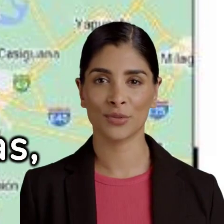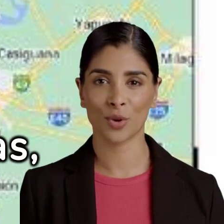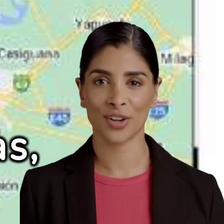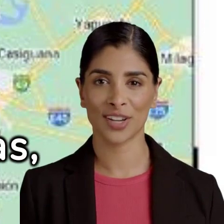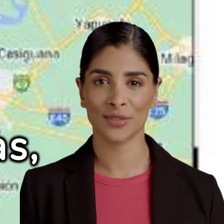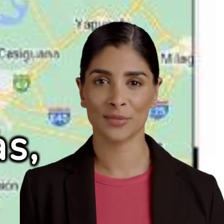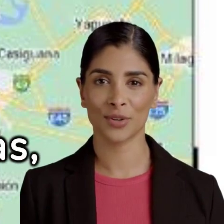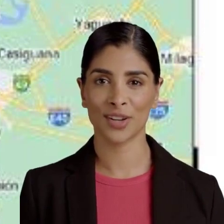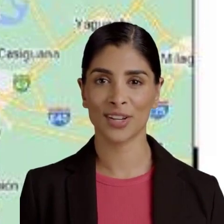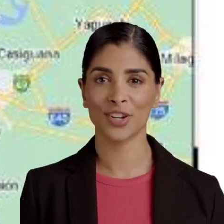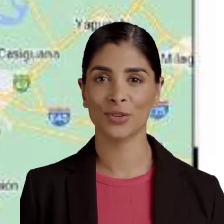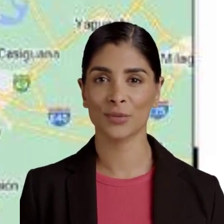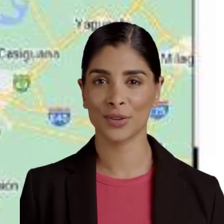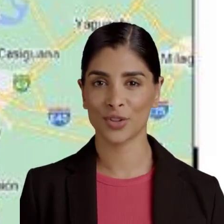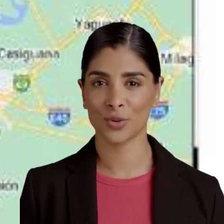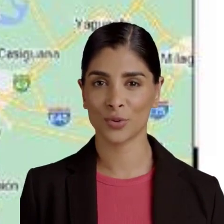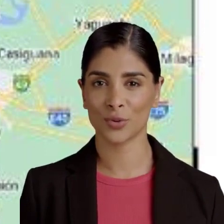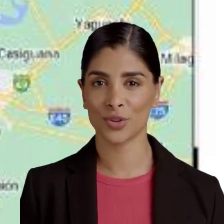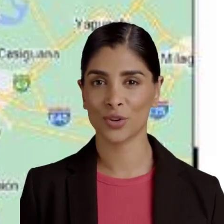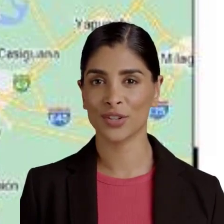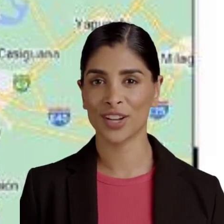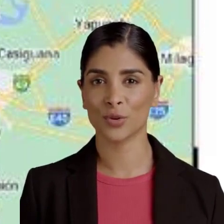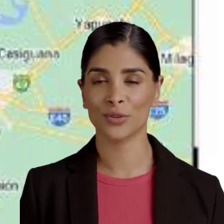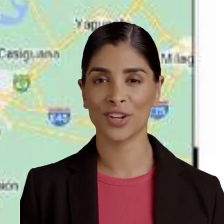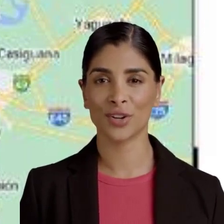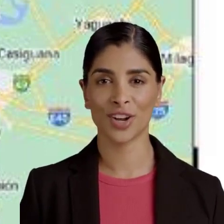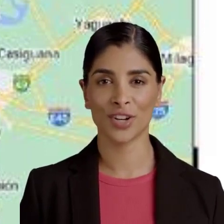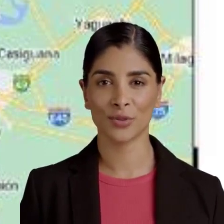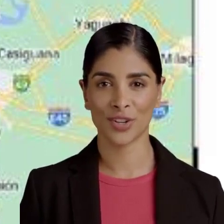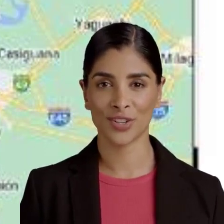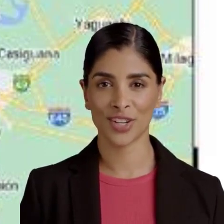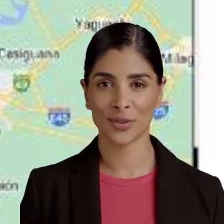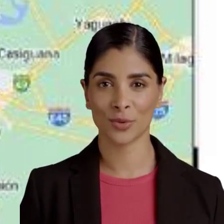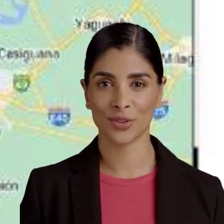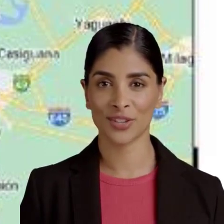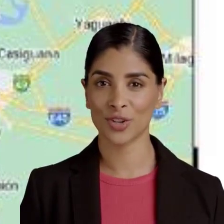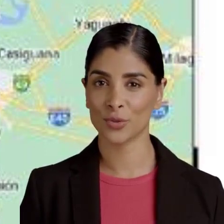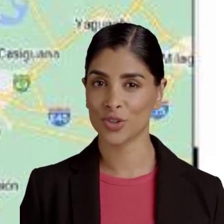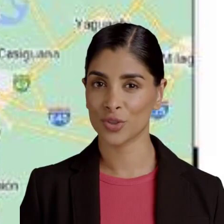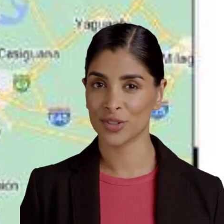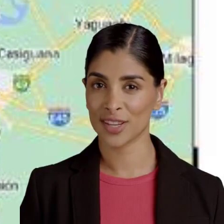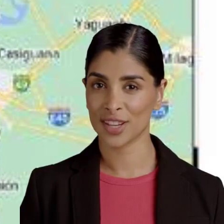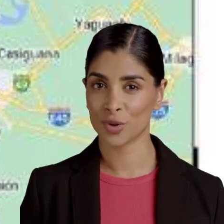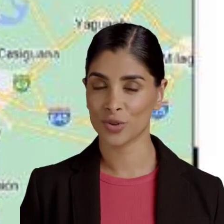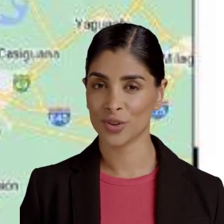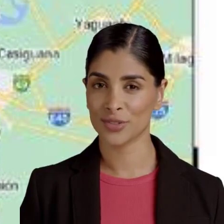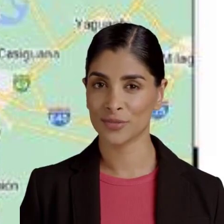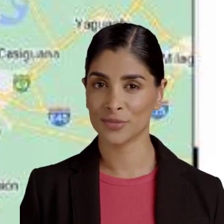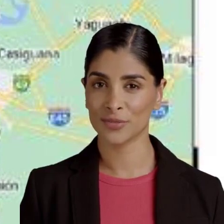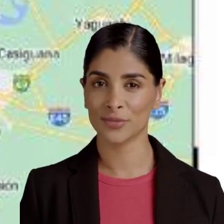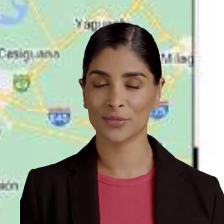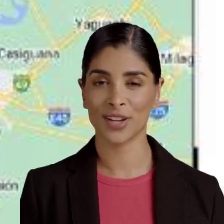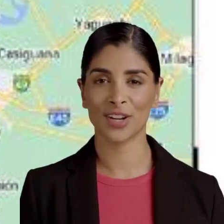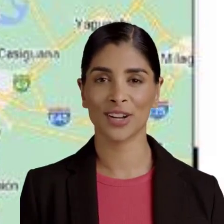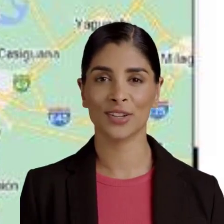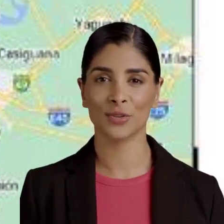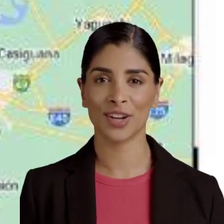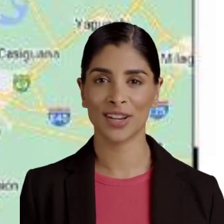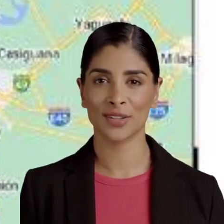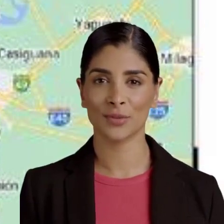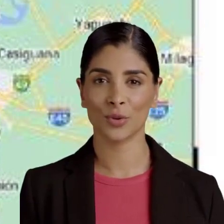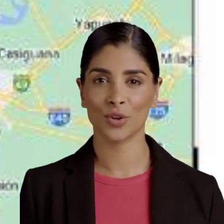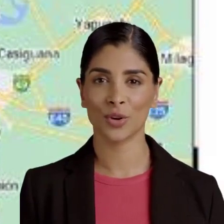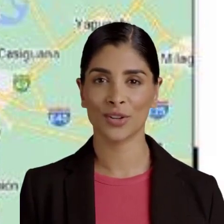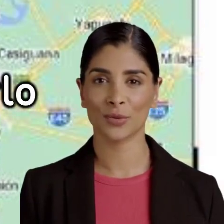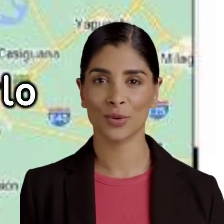novol guayas con latitud de - 1.99 y longitud del 80.08 en Ecuador en redes